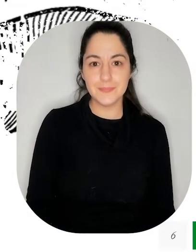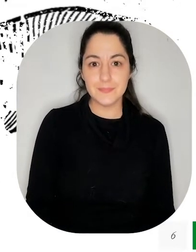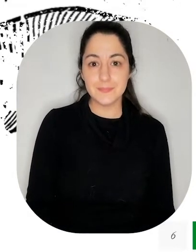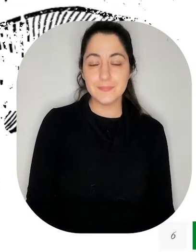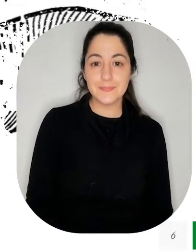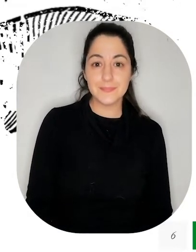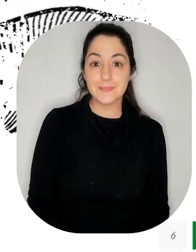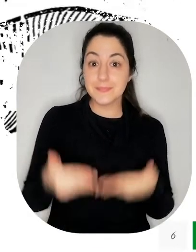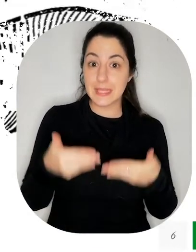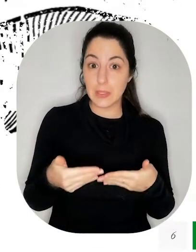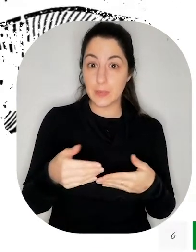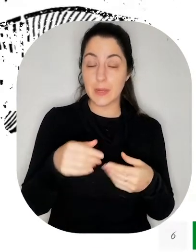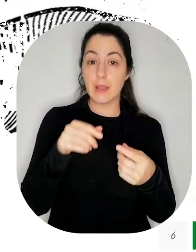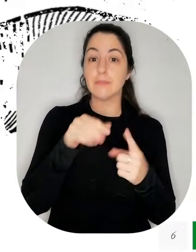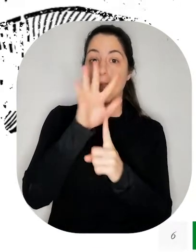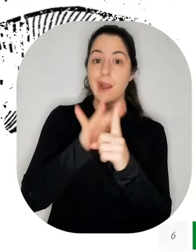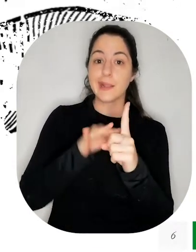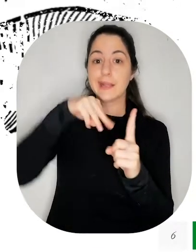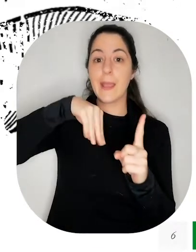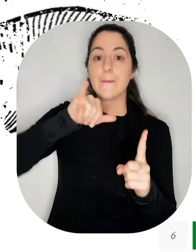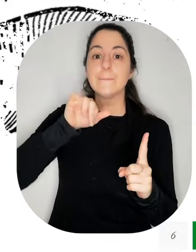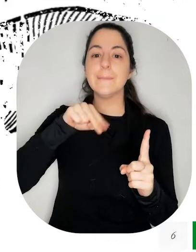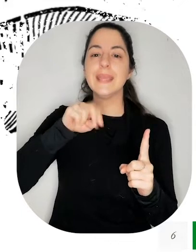uso. El contenido de